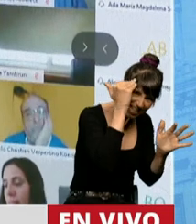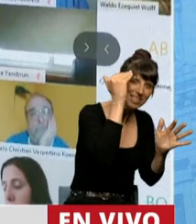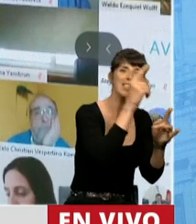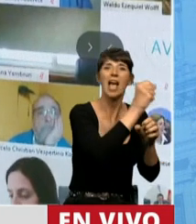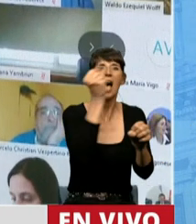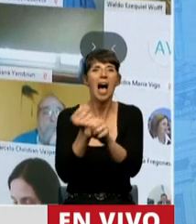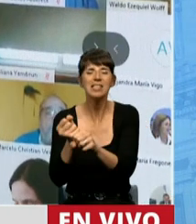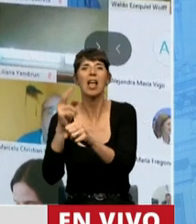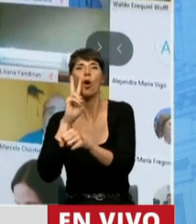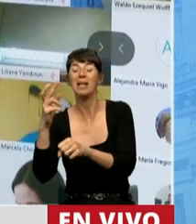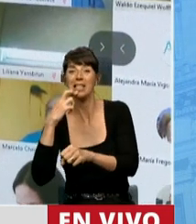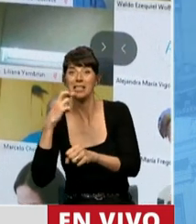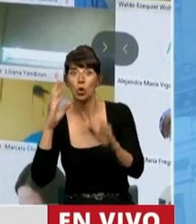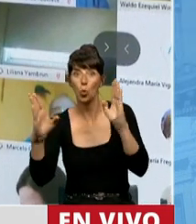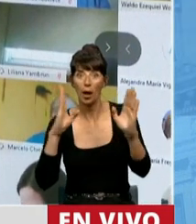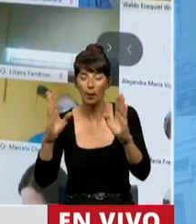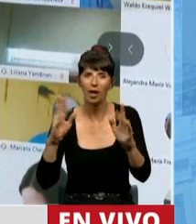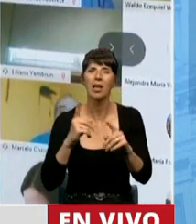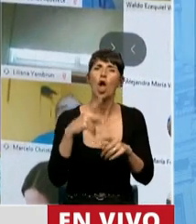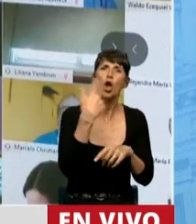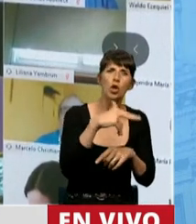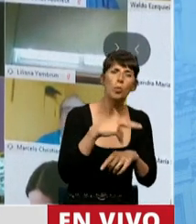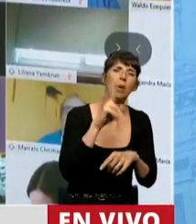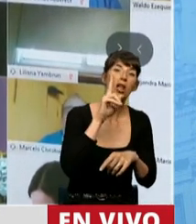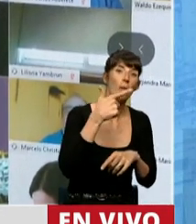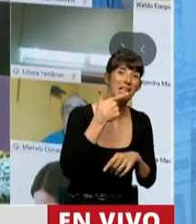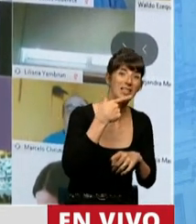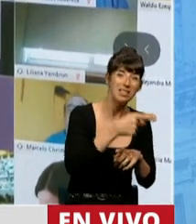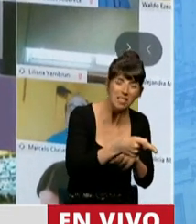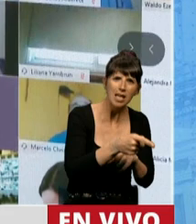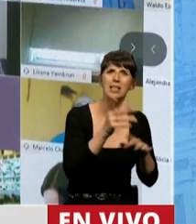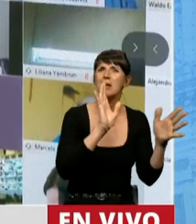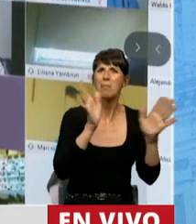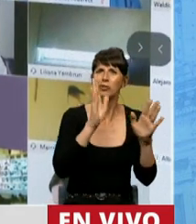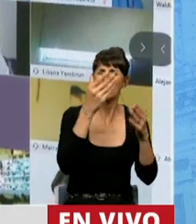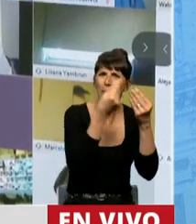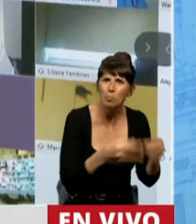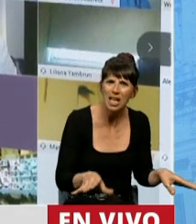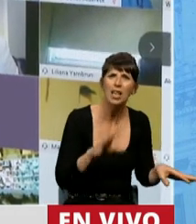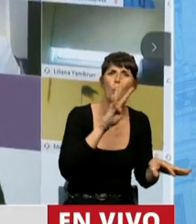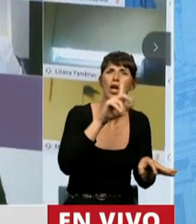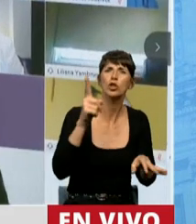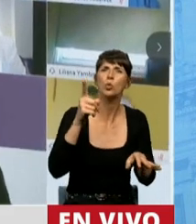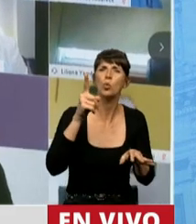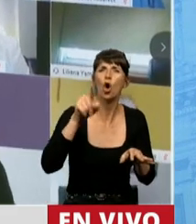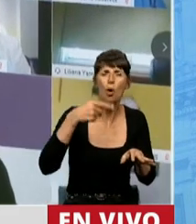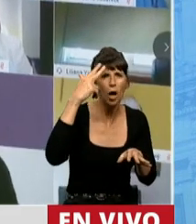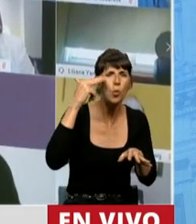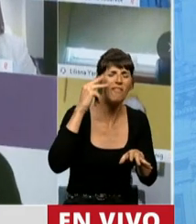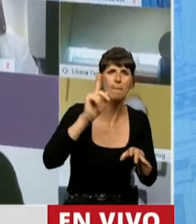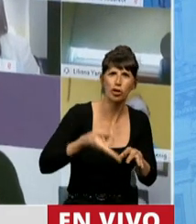pico más alto en noviembre del 2017 acumuló una baja del 49.1 pasó de